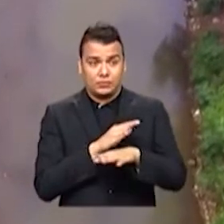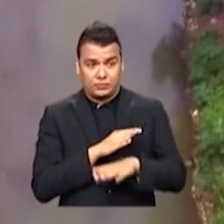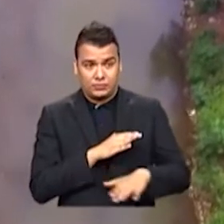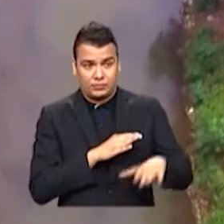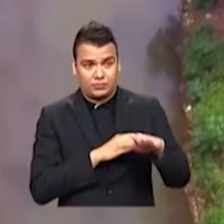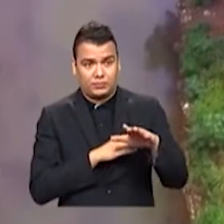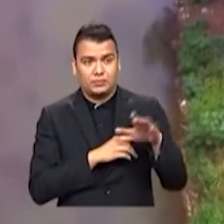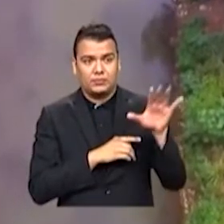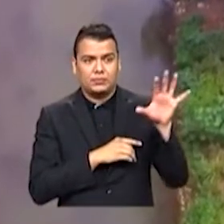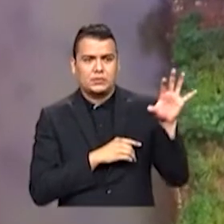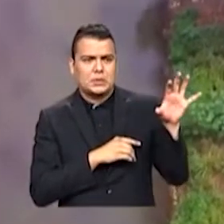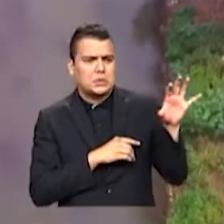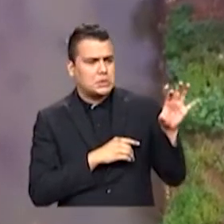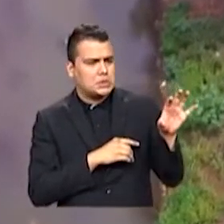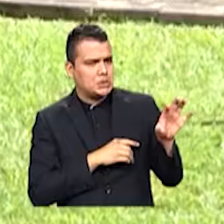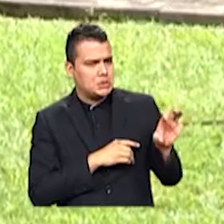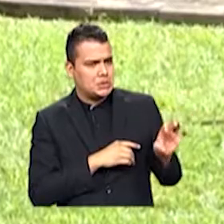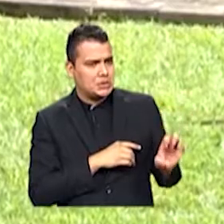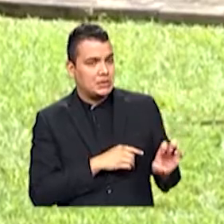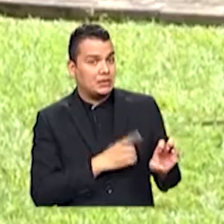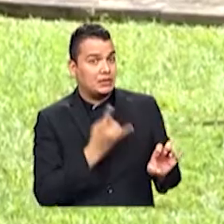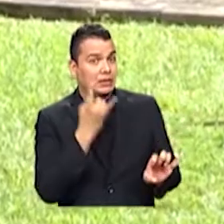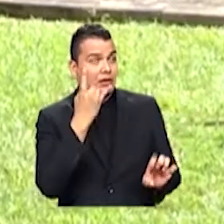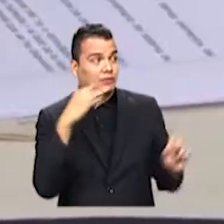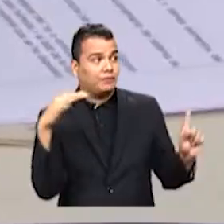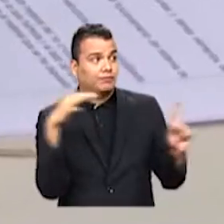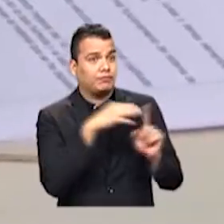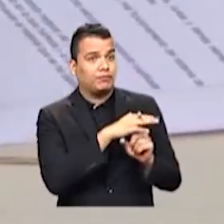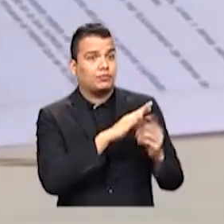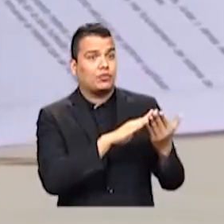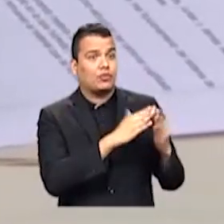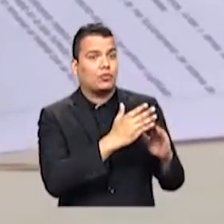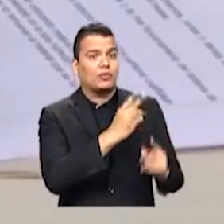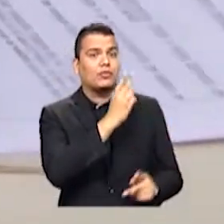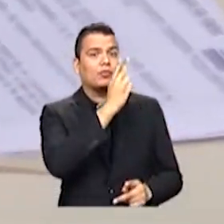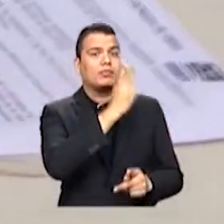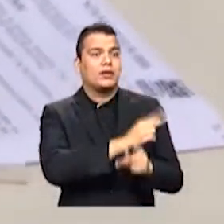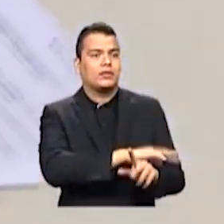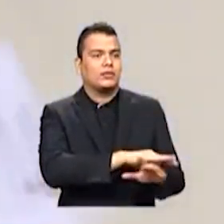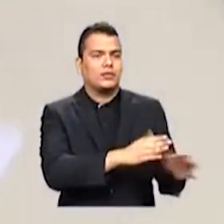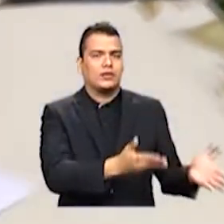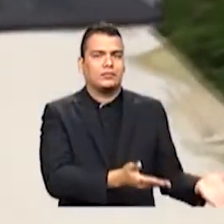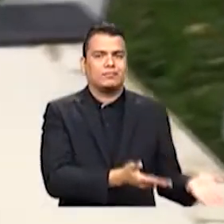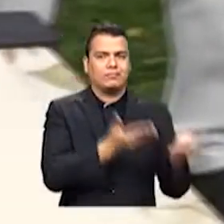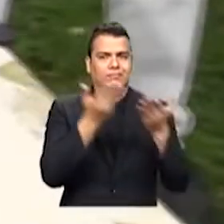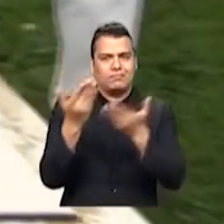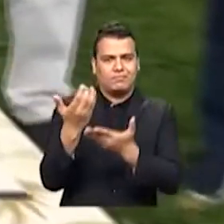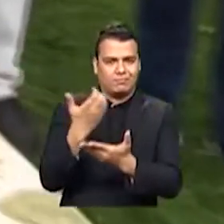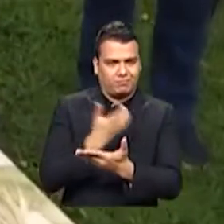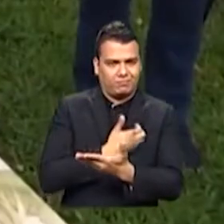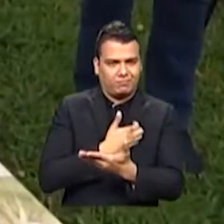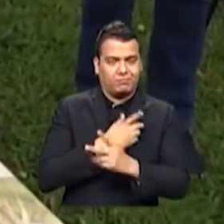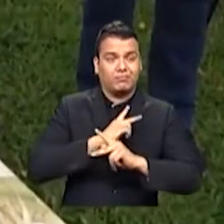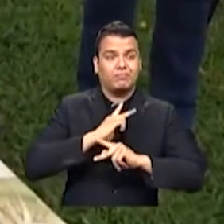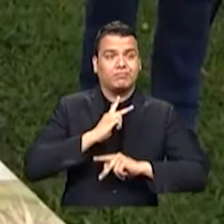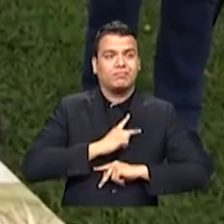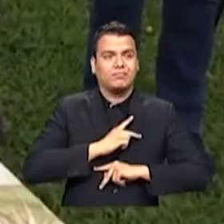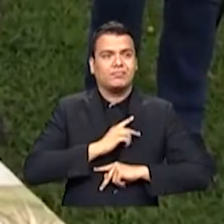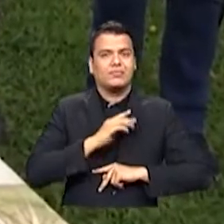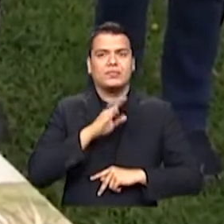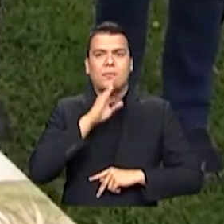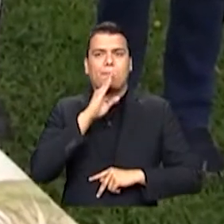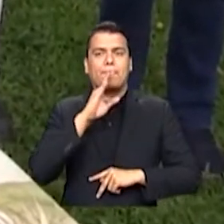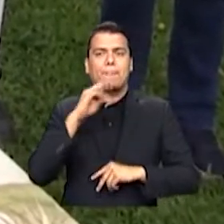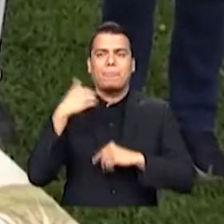Cali se estaba erosionando, generando un peligro para la comunidad. La obra fue entregada a la alcaldía de Cali, representada por el director del DAGMA y en presencia de